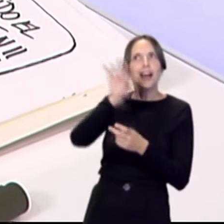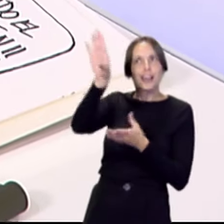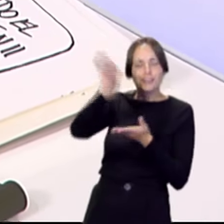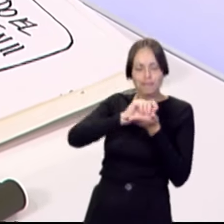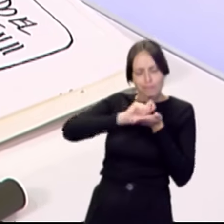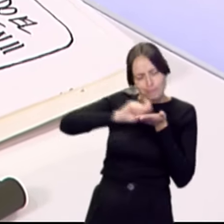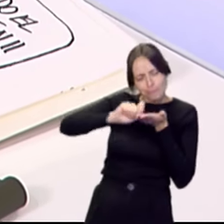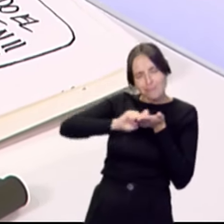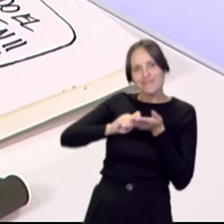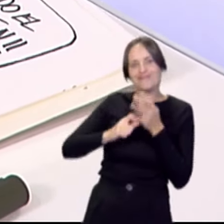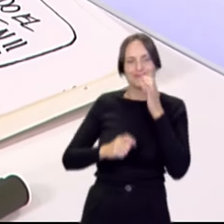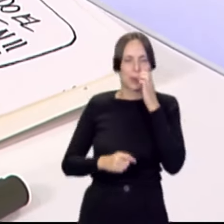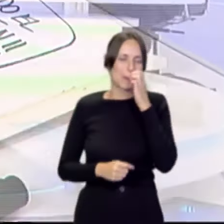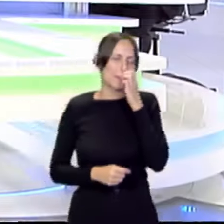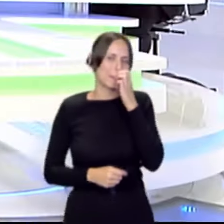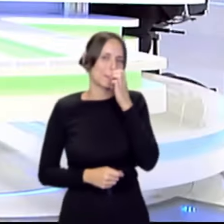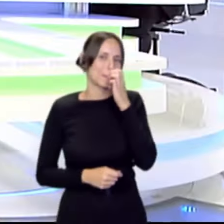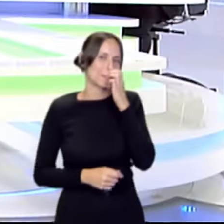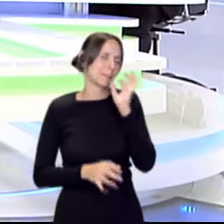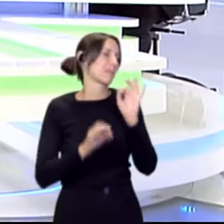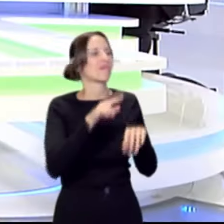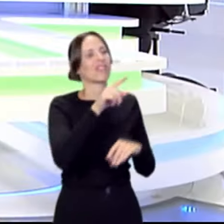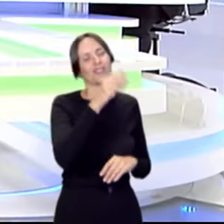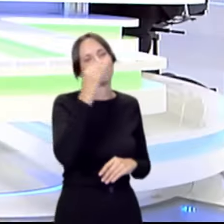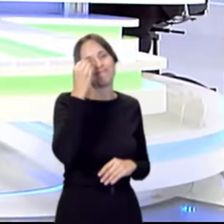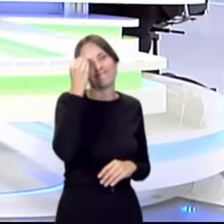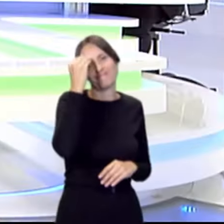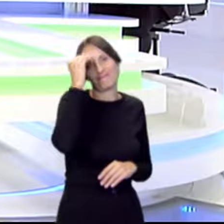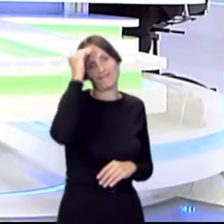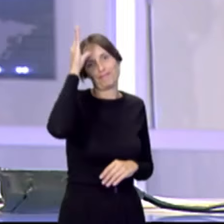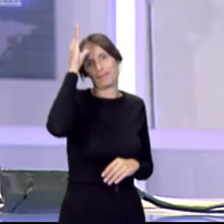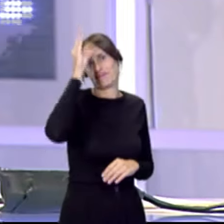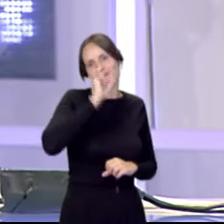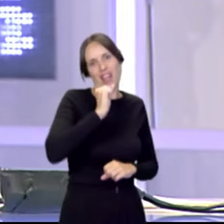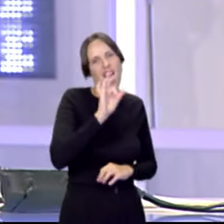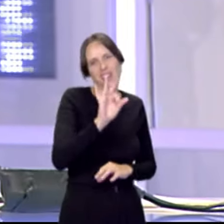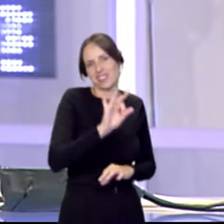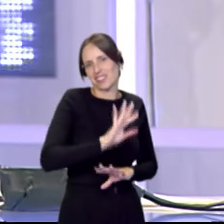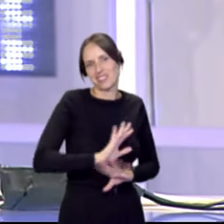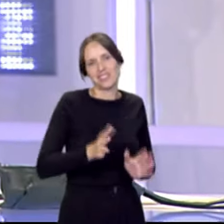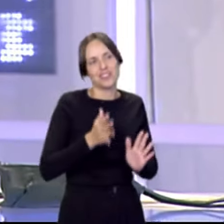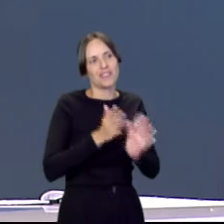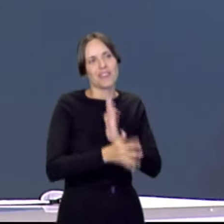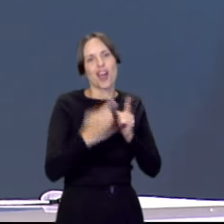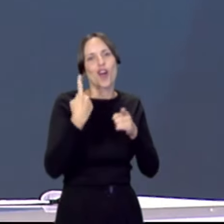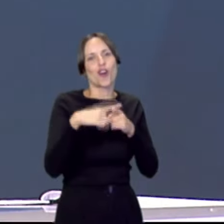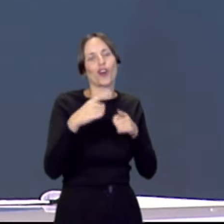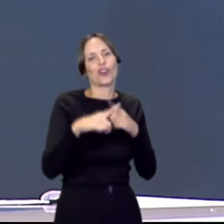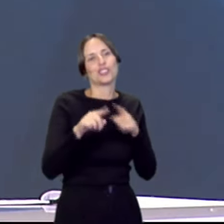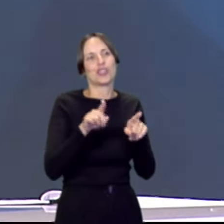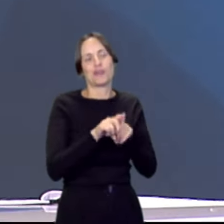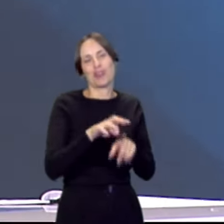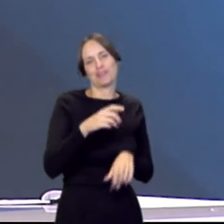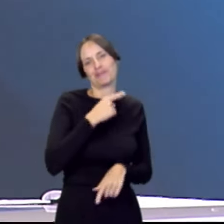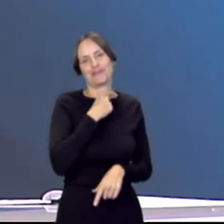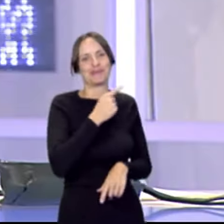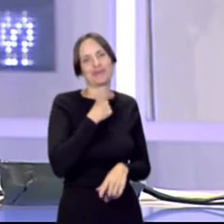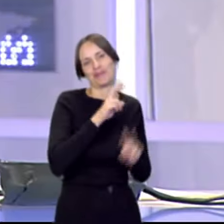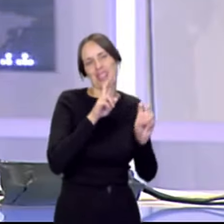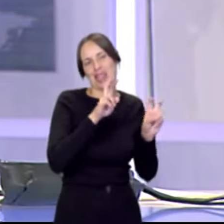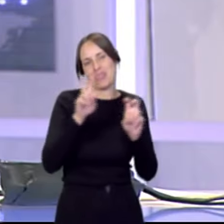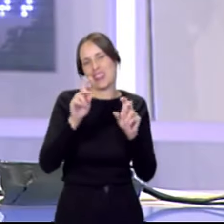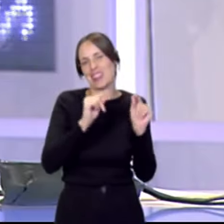mira, como siempre con esa virtud que tienes, te lo hemos dicho, Pepe, para sacar, bueno, de una manera irónica, los temas que tratamos aquí en Tertulia.